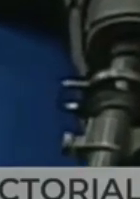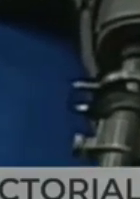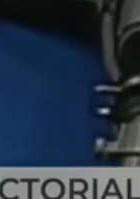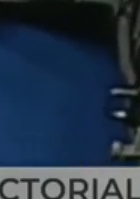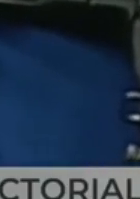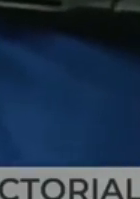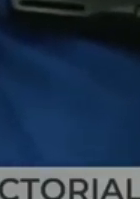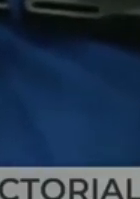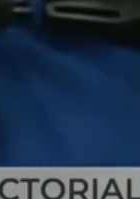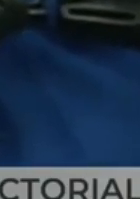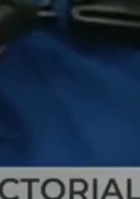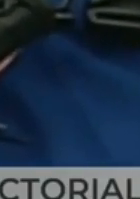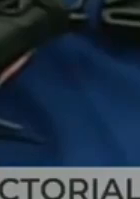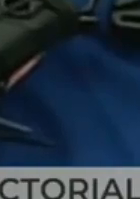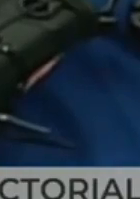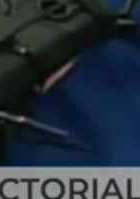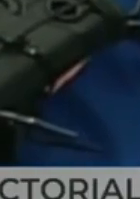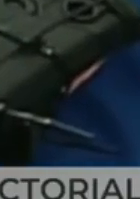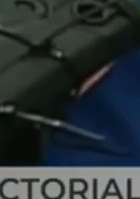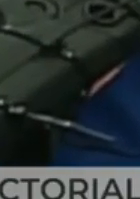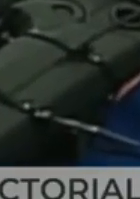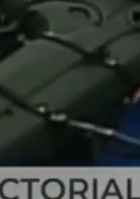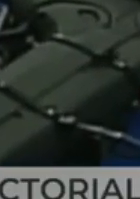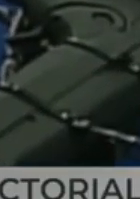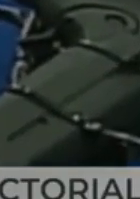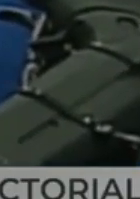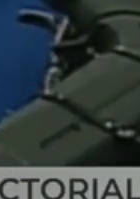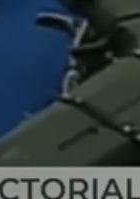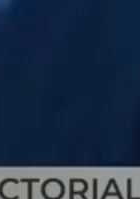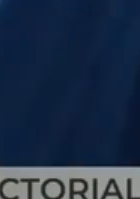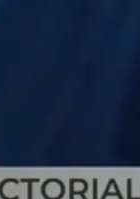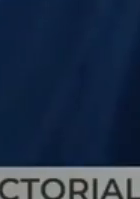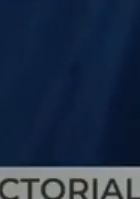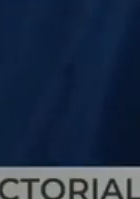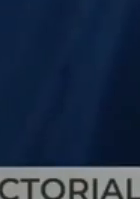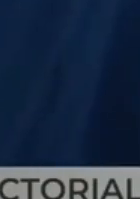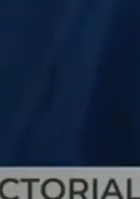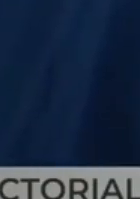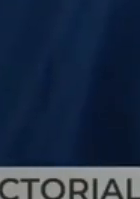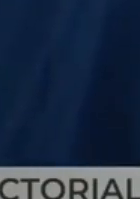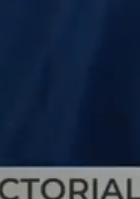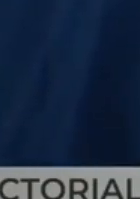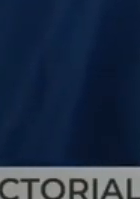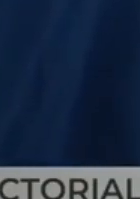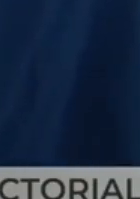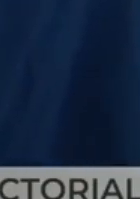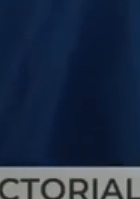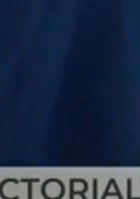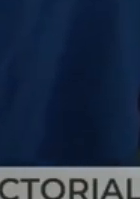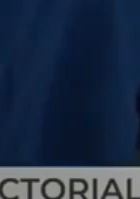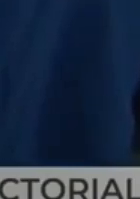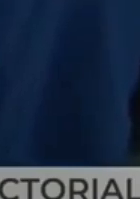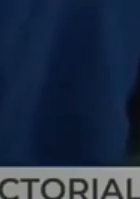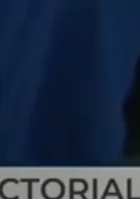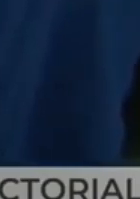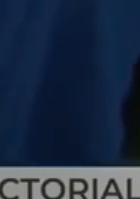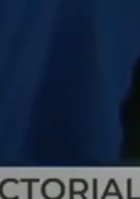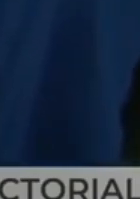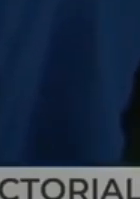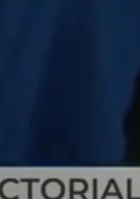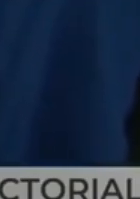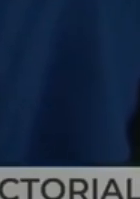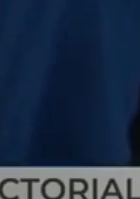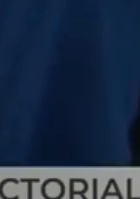Viene desde Estados Unidos. La forma como ha venido ingresando